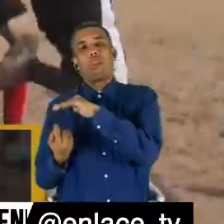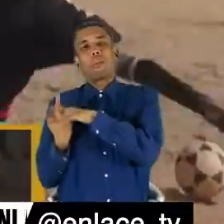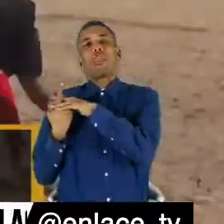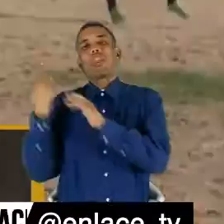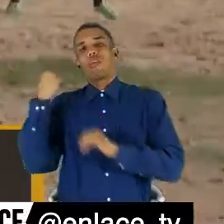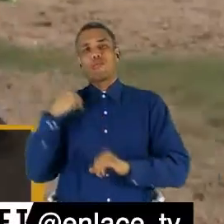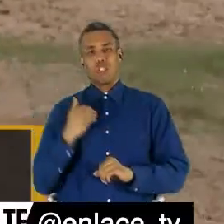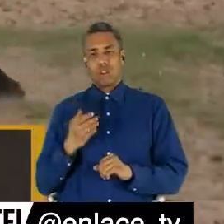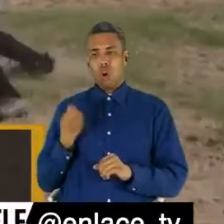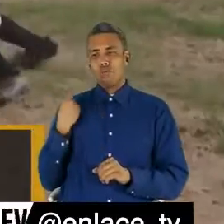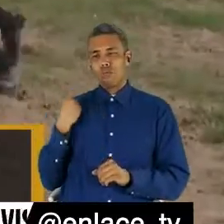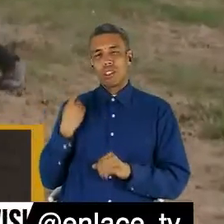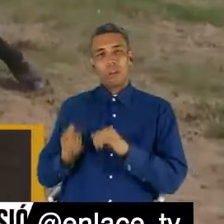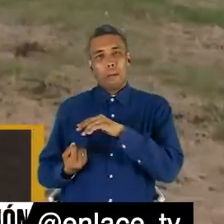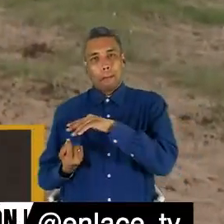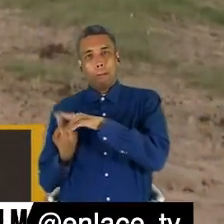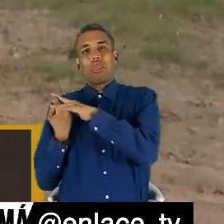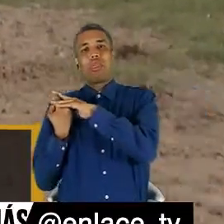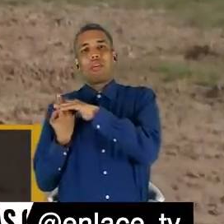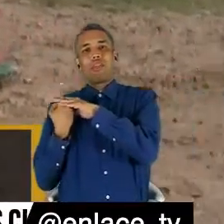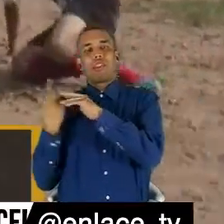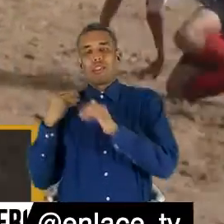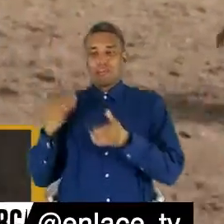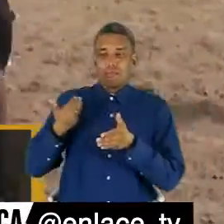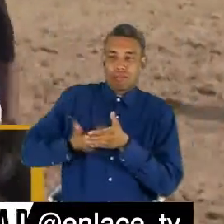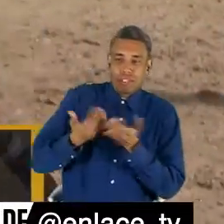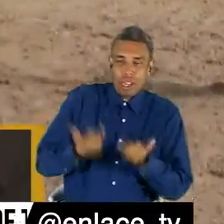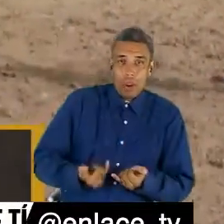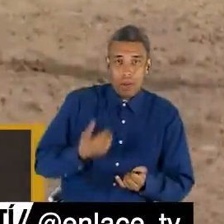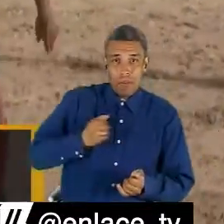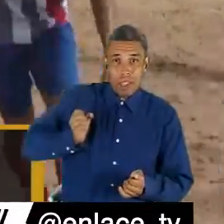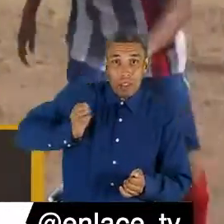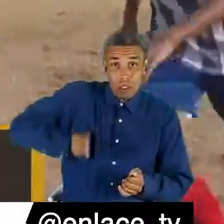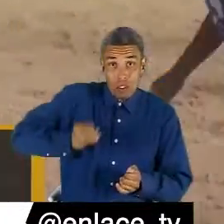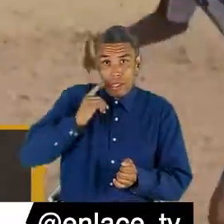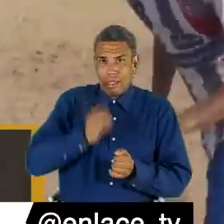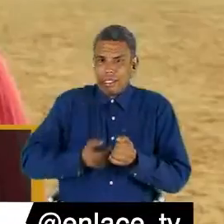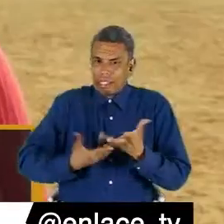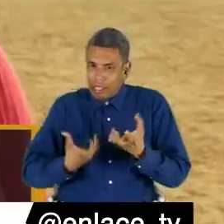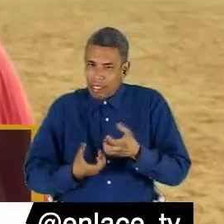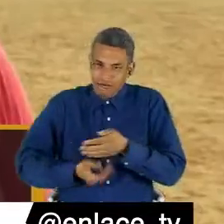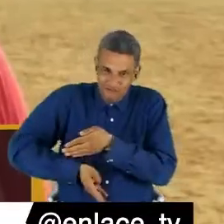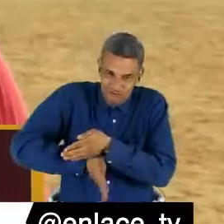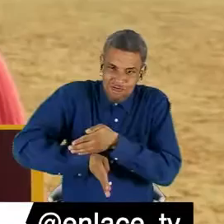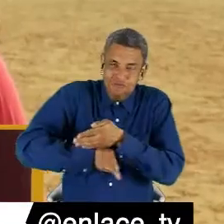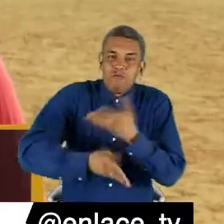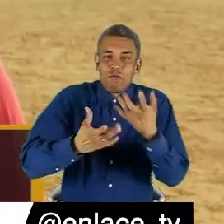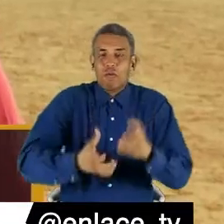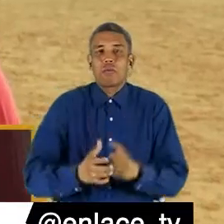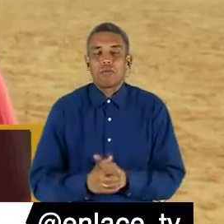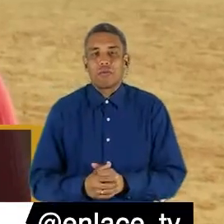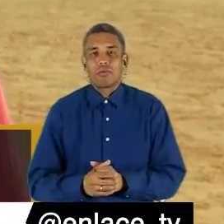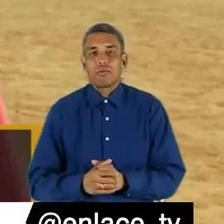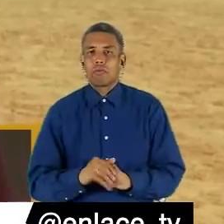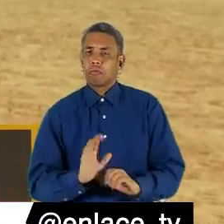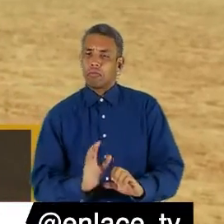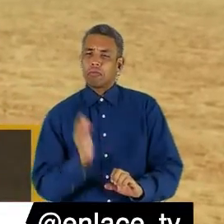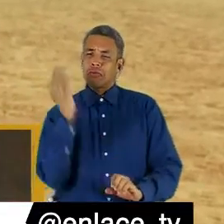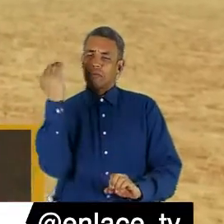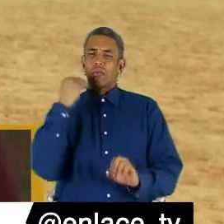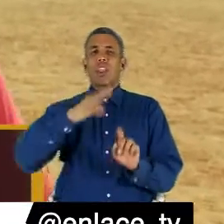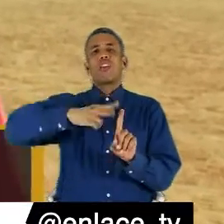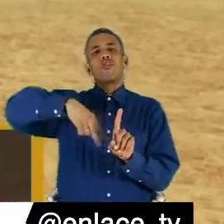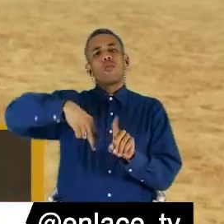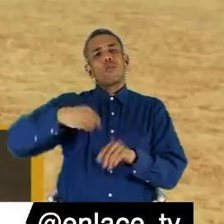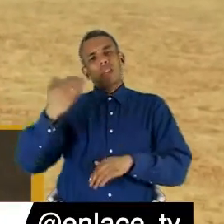para convertirse en uno de los mejores equipos en esta disciplina. Y gracias a Inderva, pues estamos escritos, tenemos el